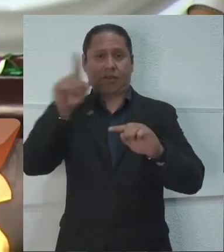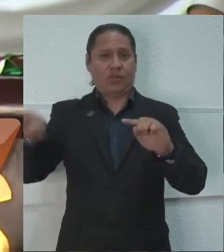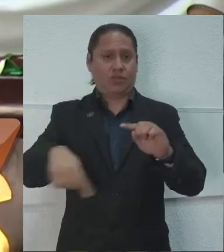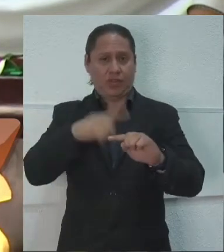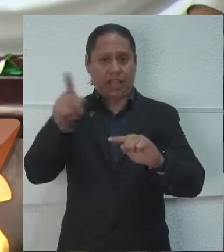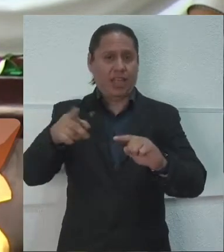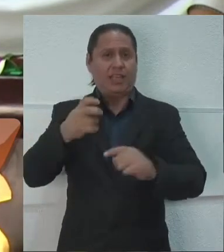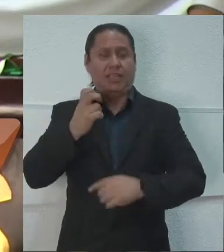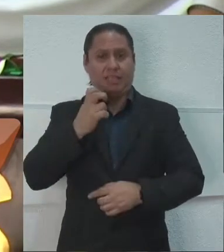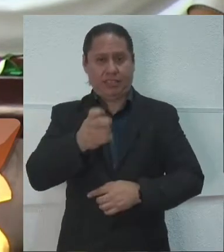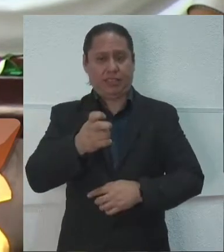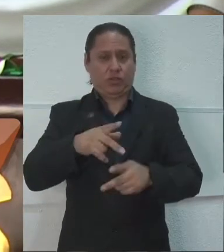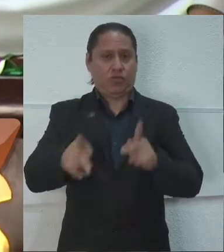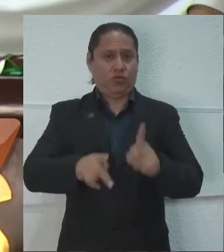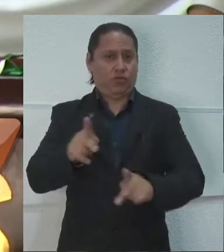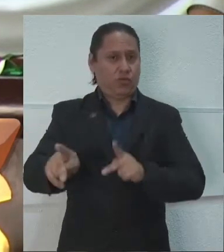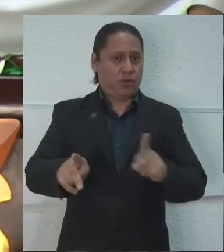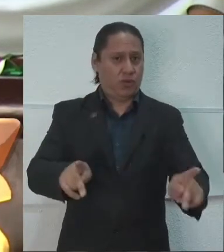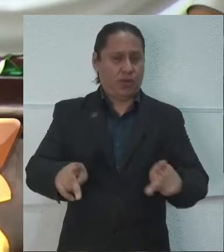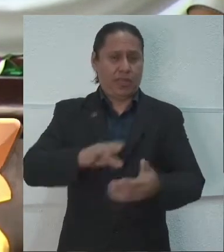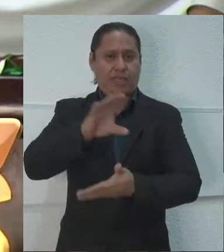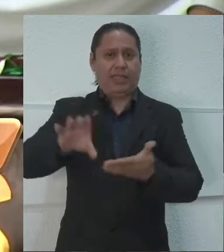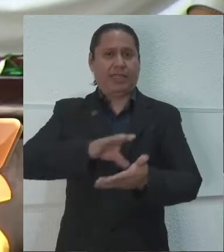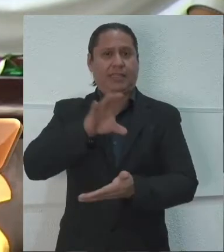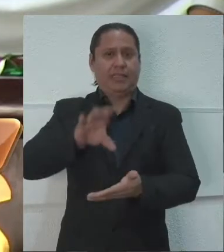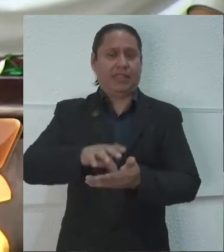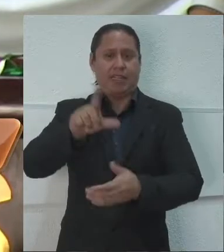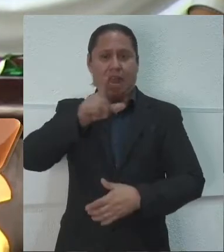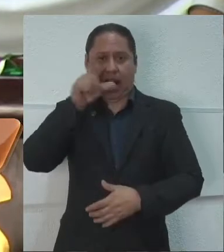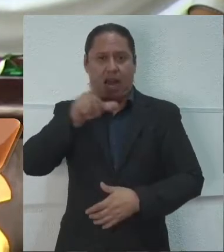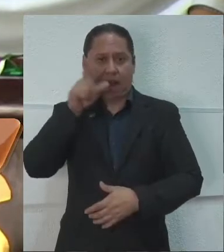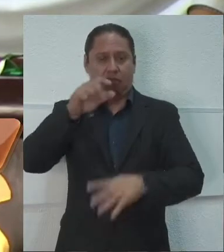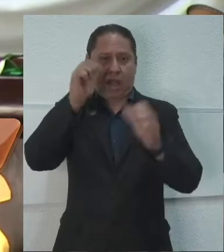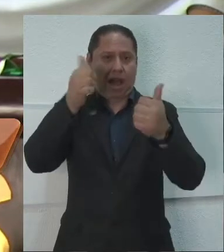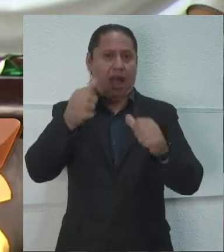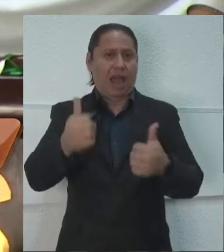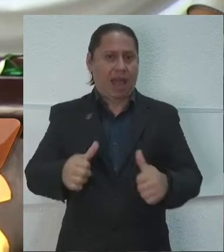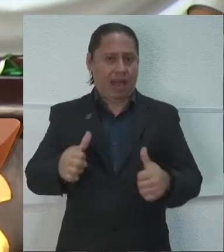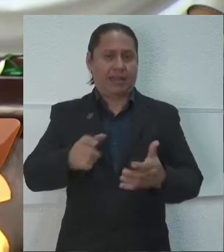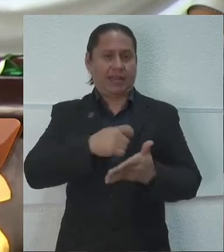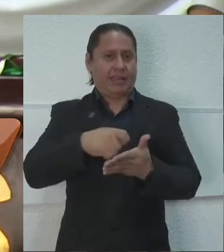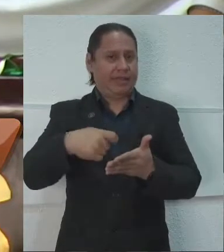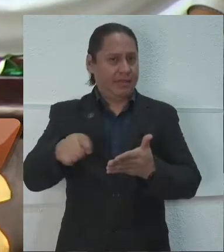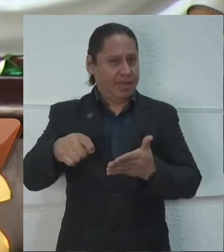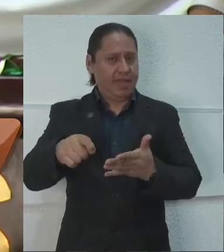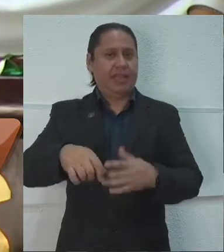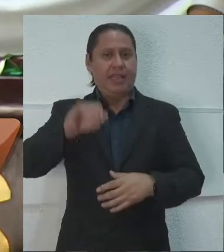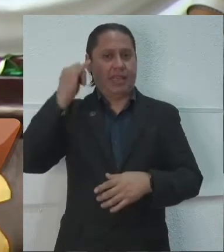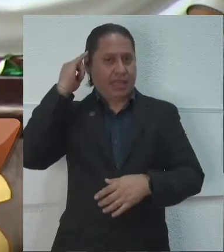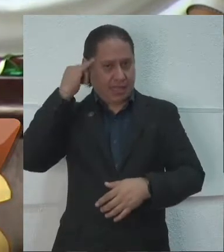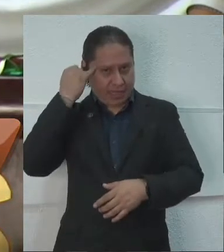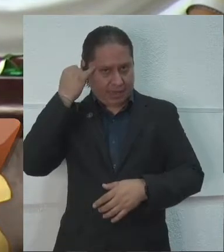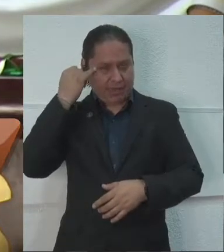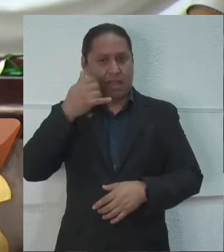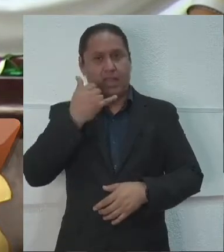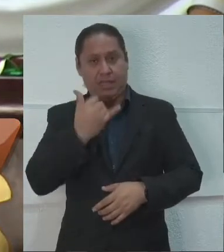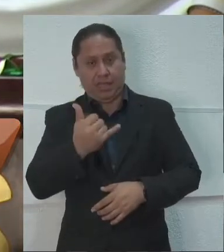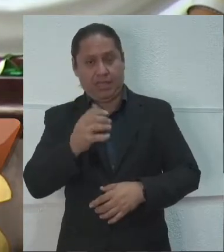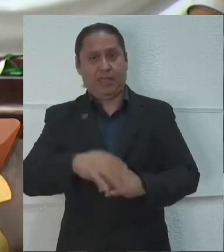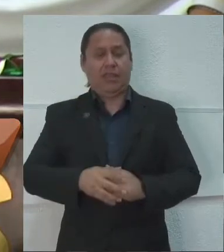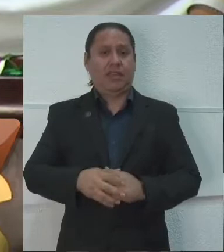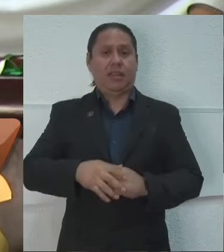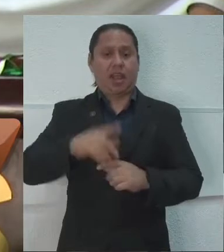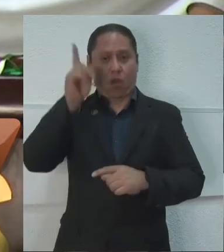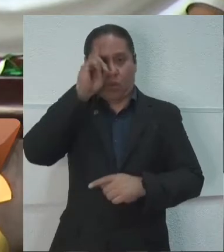los Pueblos Indígenas y el Centro Estatal de Lenguas, Artes y Literatura Indígenas, así como la instancia del